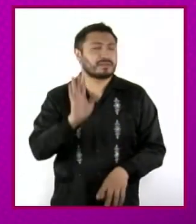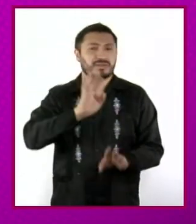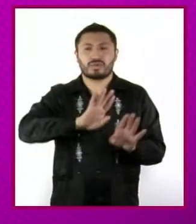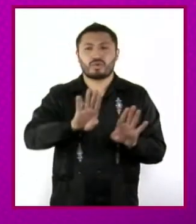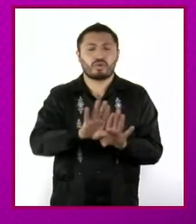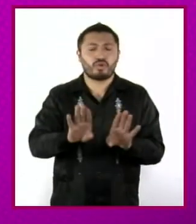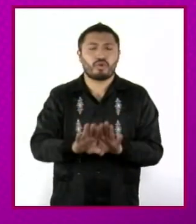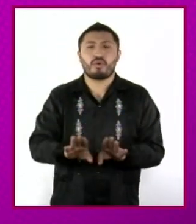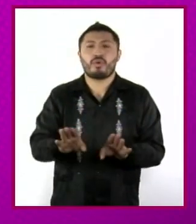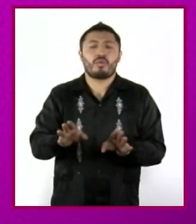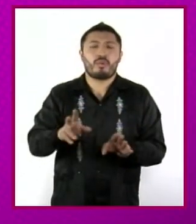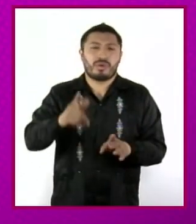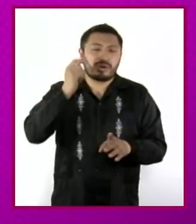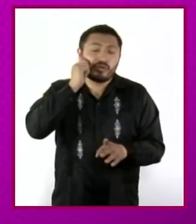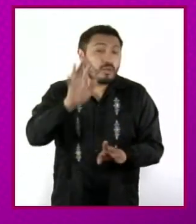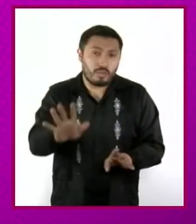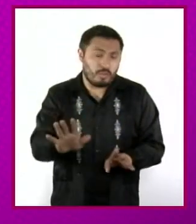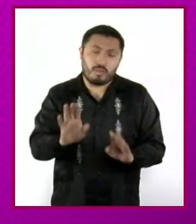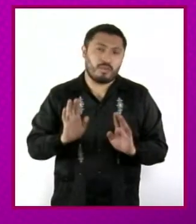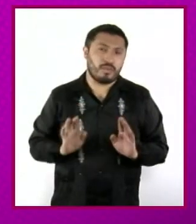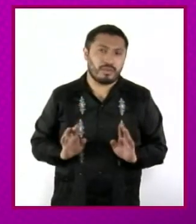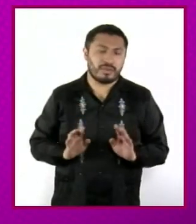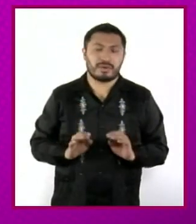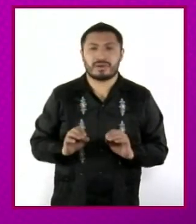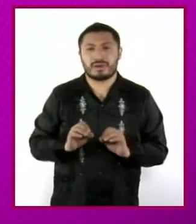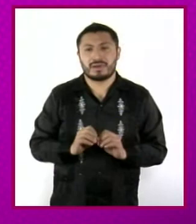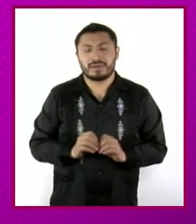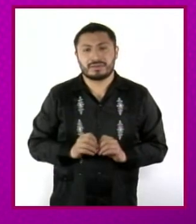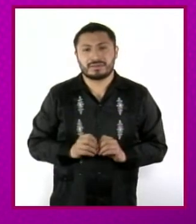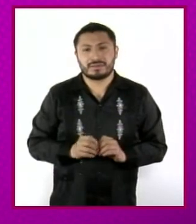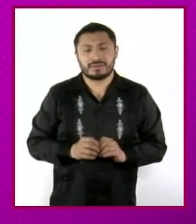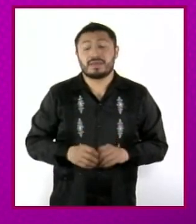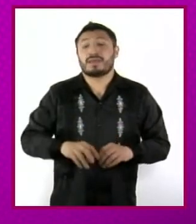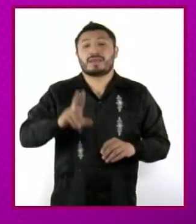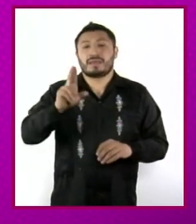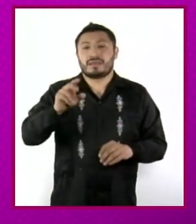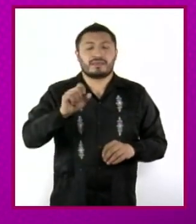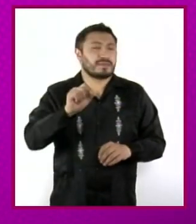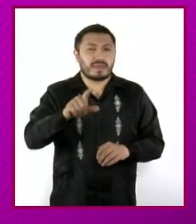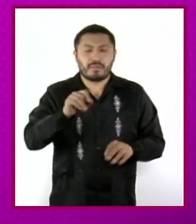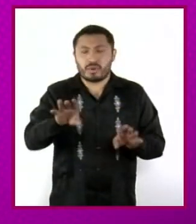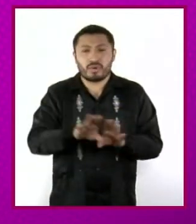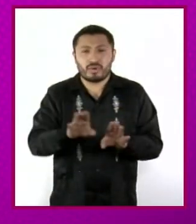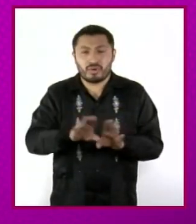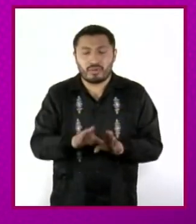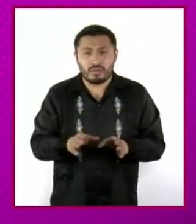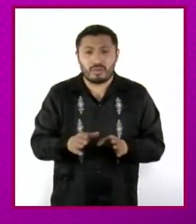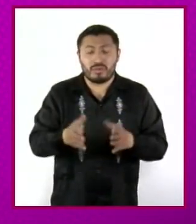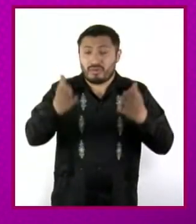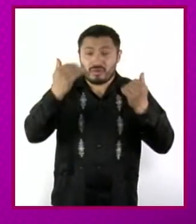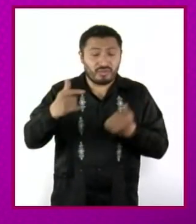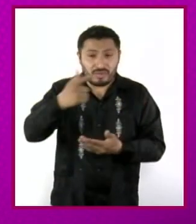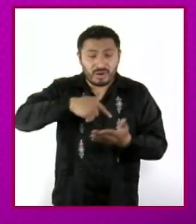la muerte y el pactar hacia otros espacios metaecológicos, porque ya no existen.